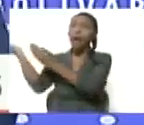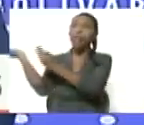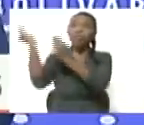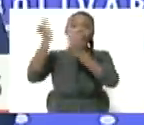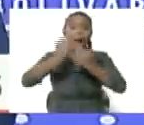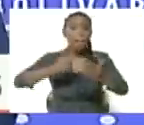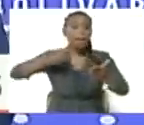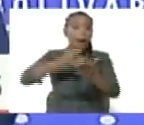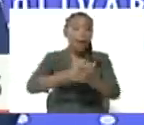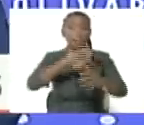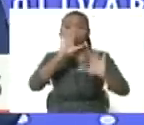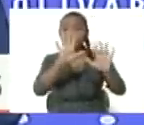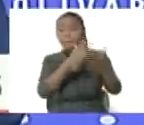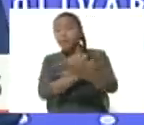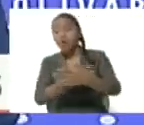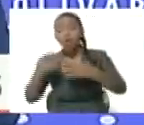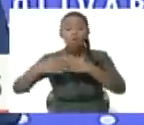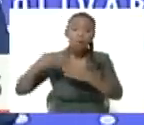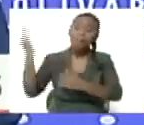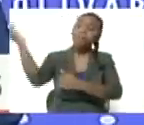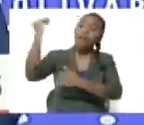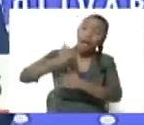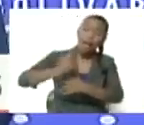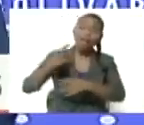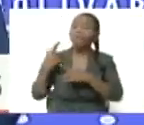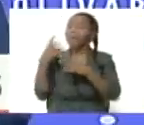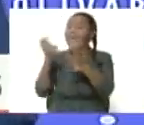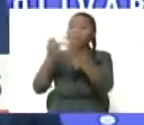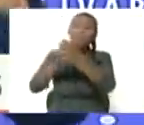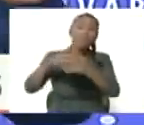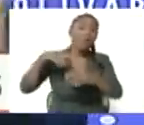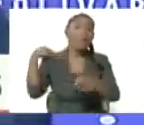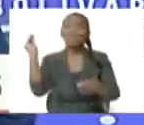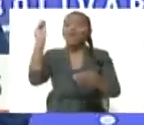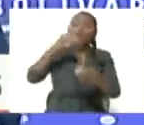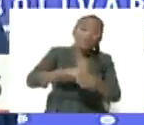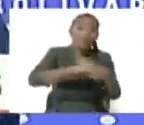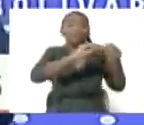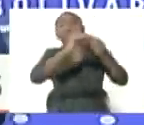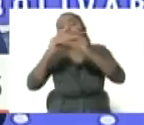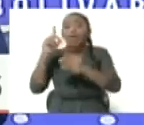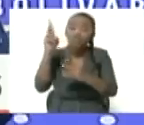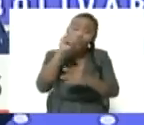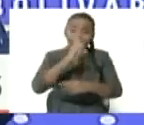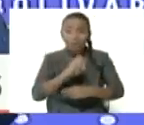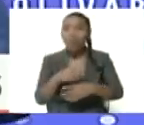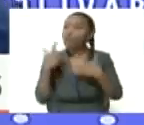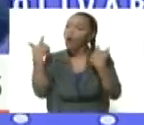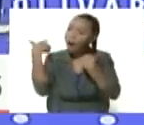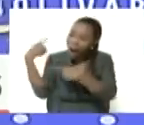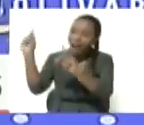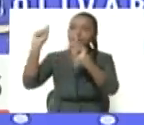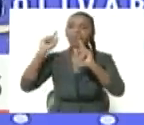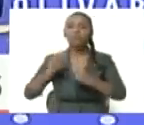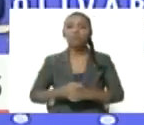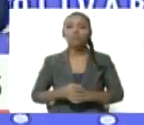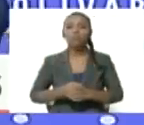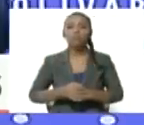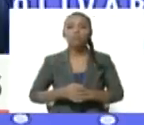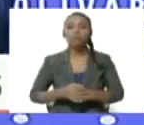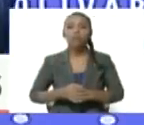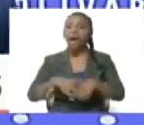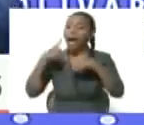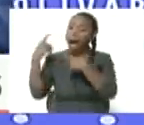de 10 millones de dólares para traer equipos de no sé dónde e instalarlo 2 años. No, ahí están. Hay que arreglar